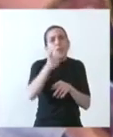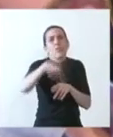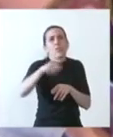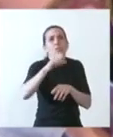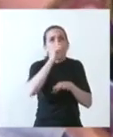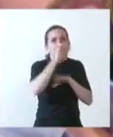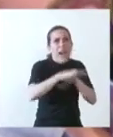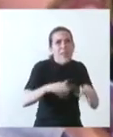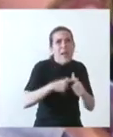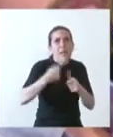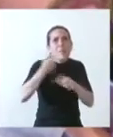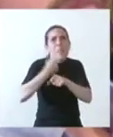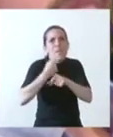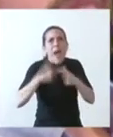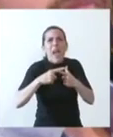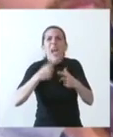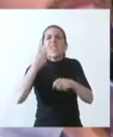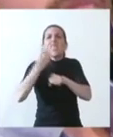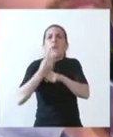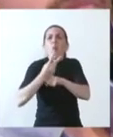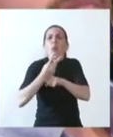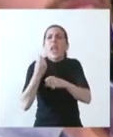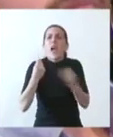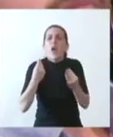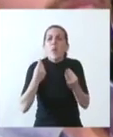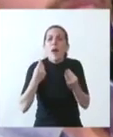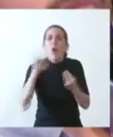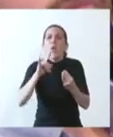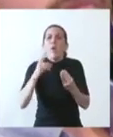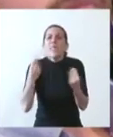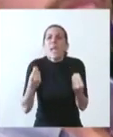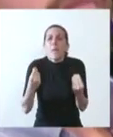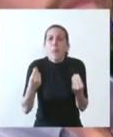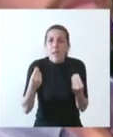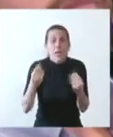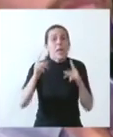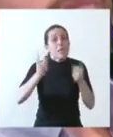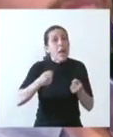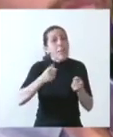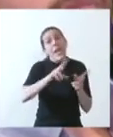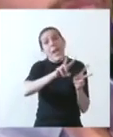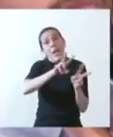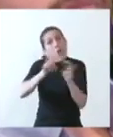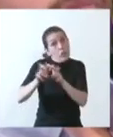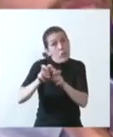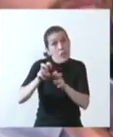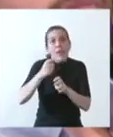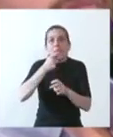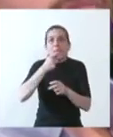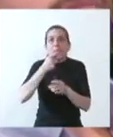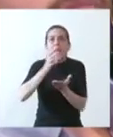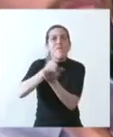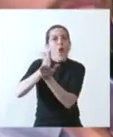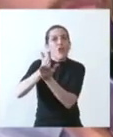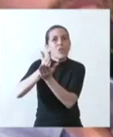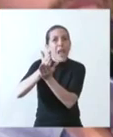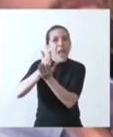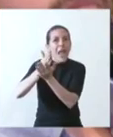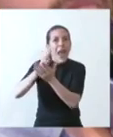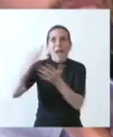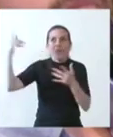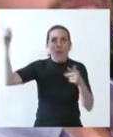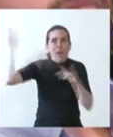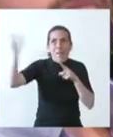de primaria, ¿qué pasa con escuela secundaria, qué pasa con universidades? Y por otra parte le quería preguntar si el hecho de cierre de fronteras mantiene en pie